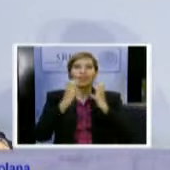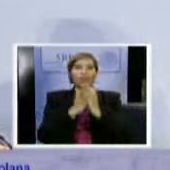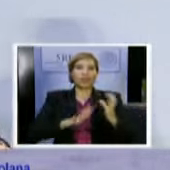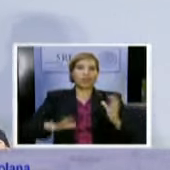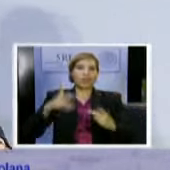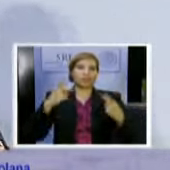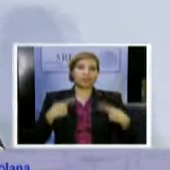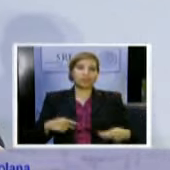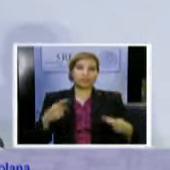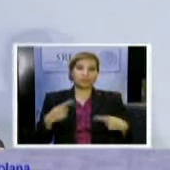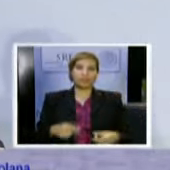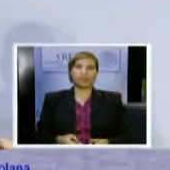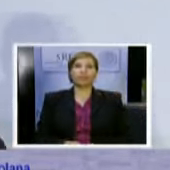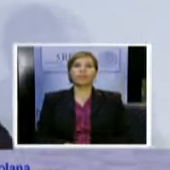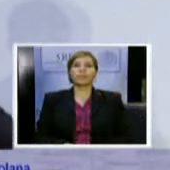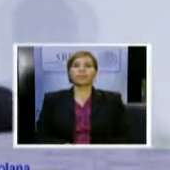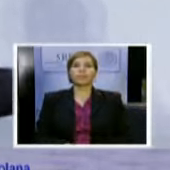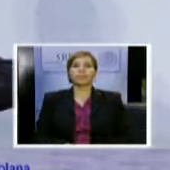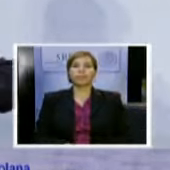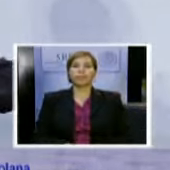comunidades.